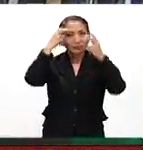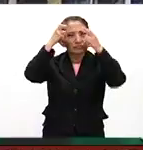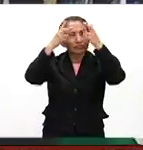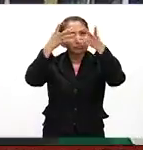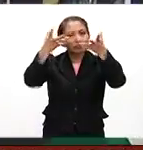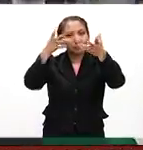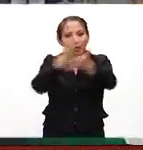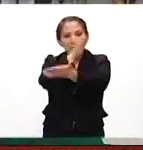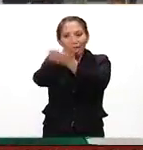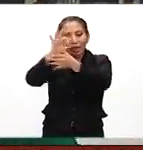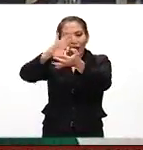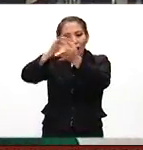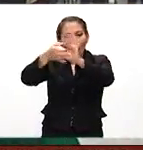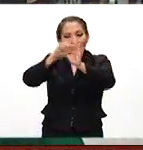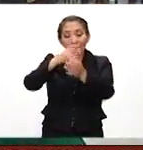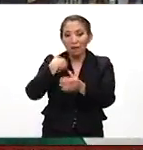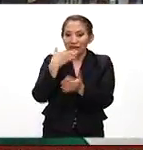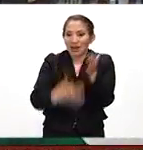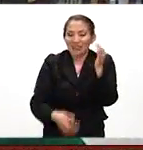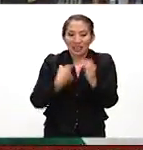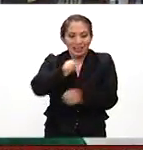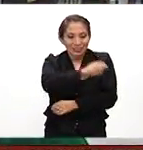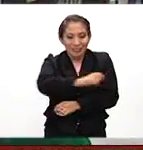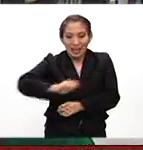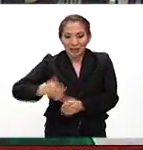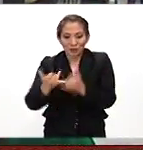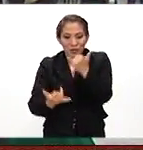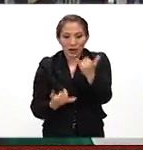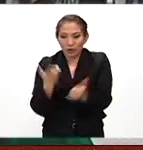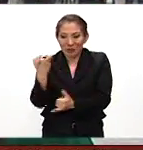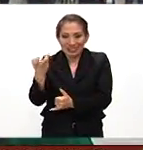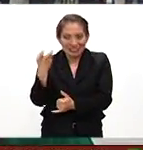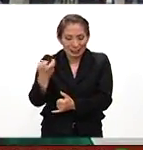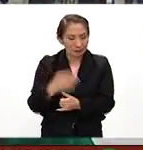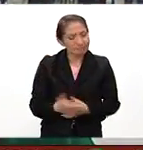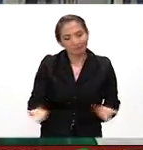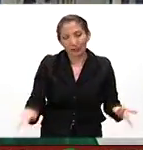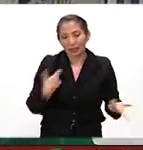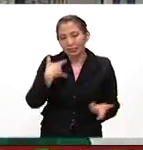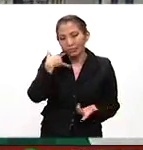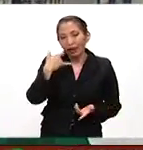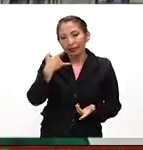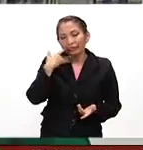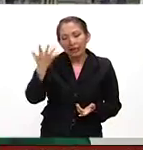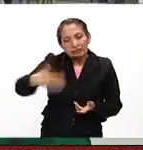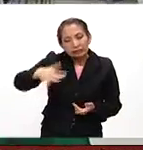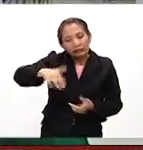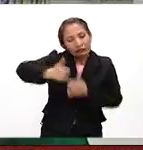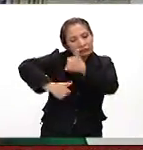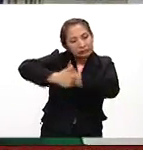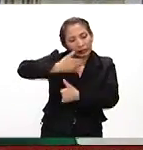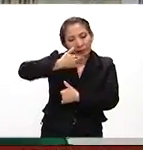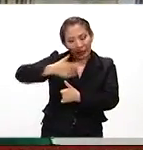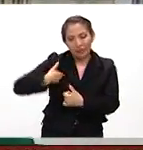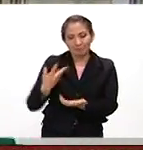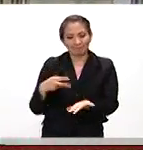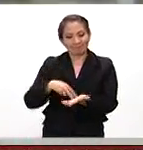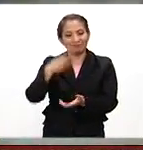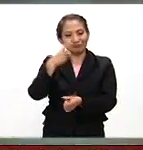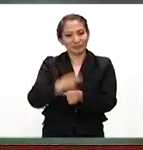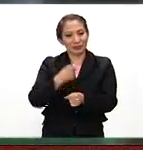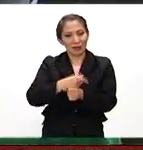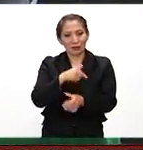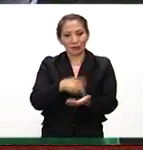estar en las Olimpiadas. Lo único que me faltaba en tenis de poder jugar. Y bueno, tratar de buscar competir bien y de quedar dentro de los 10